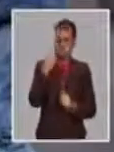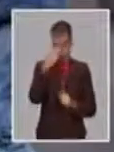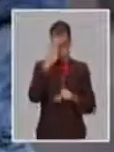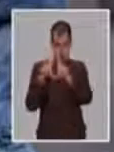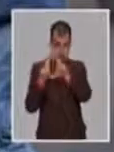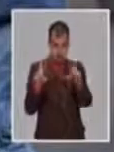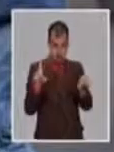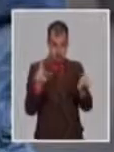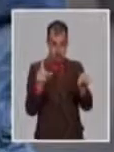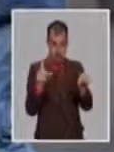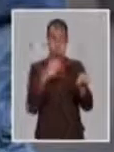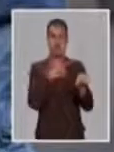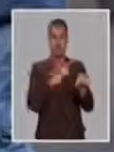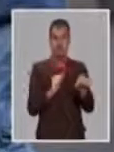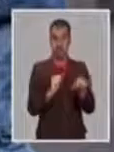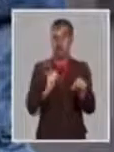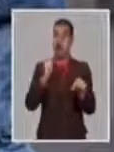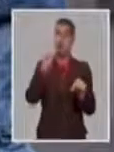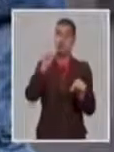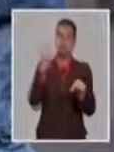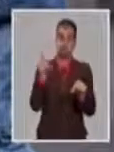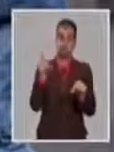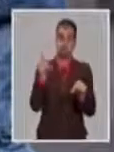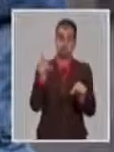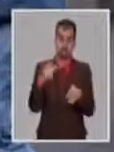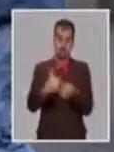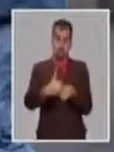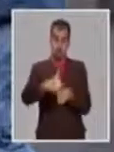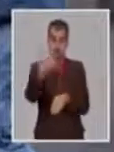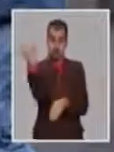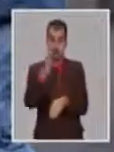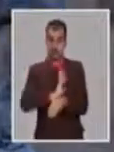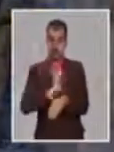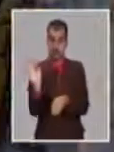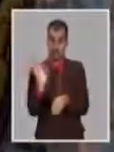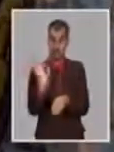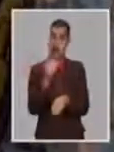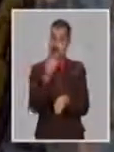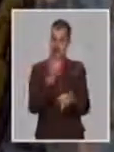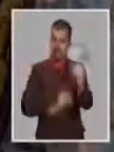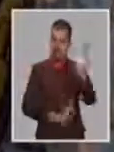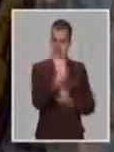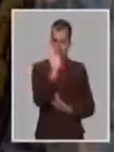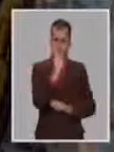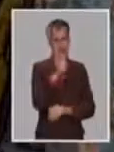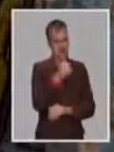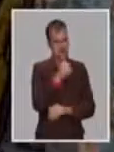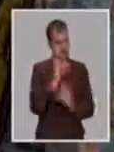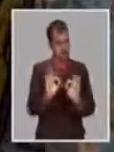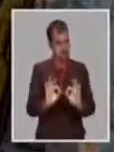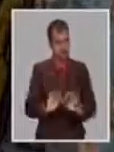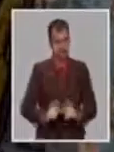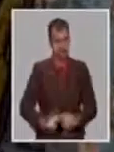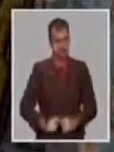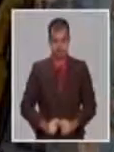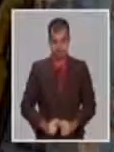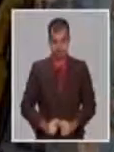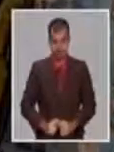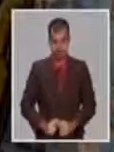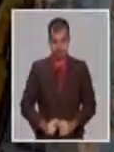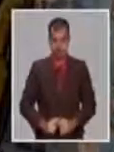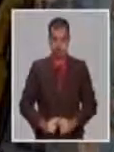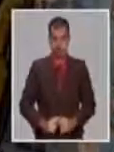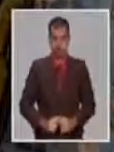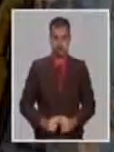este archipiélago caribeño si el gobierno estadounidense pusiera fin a la política del bloqueo? Junior Smith